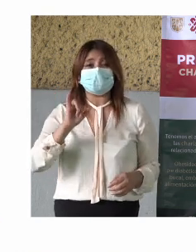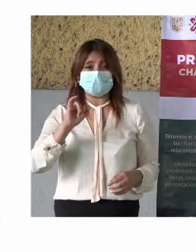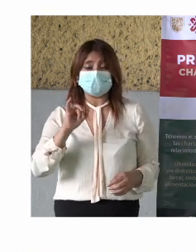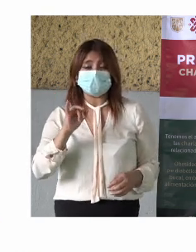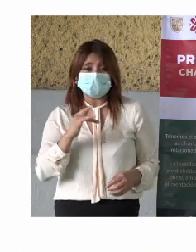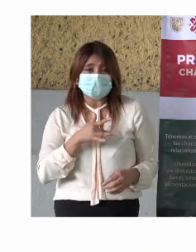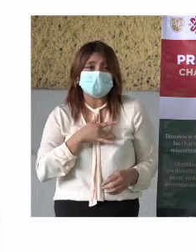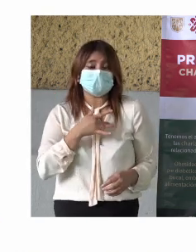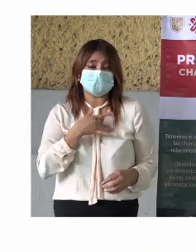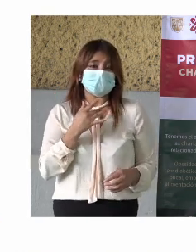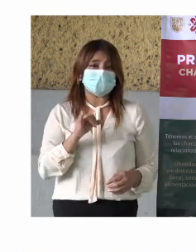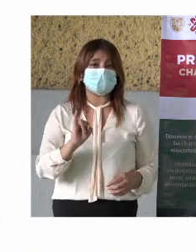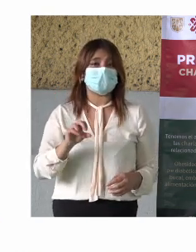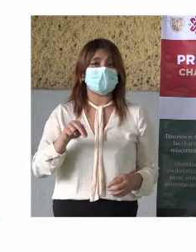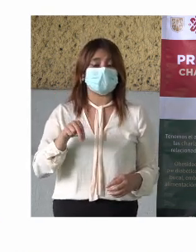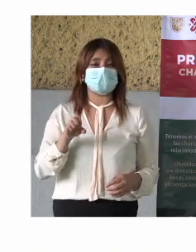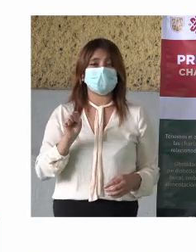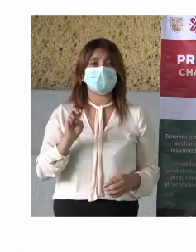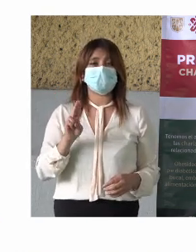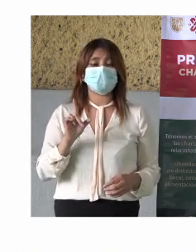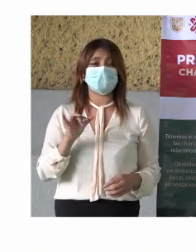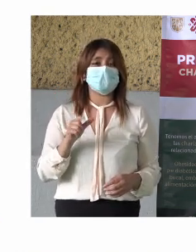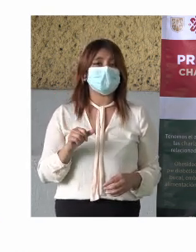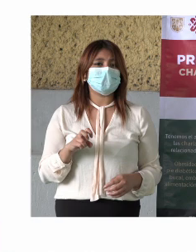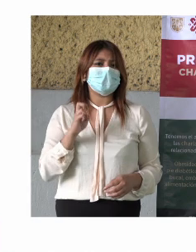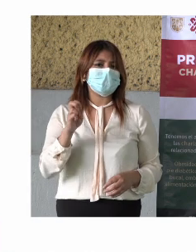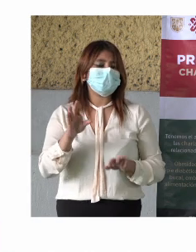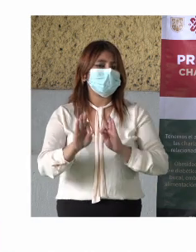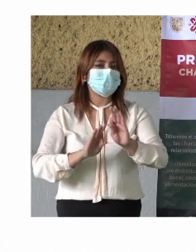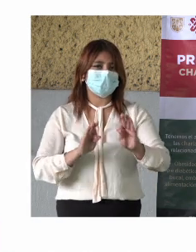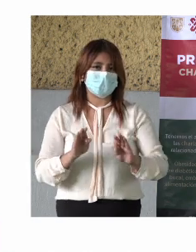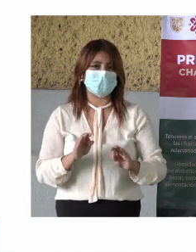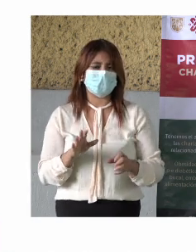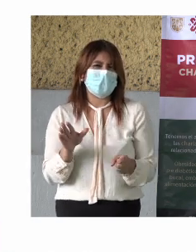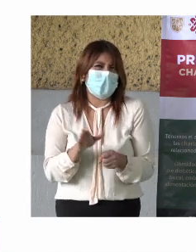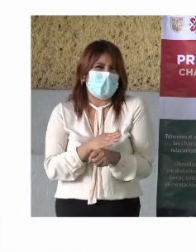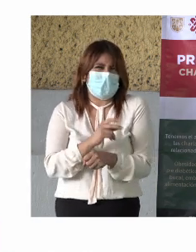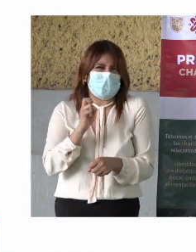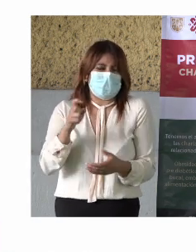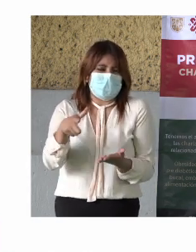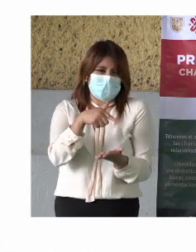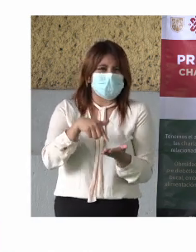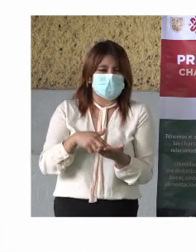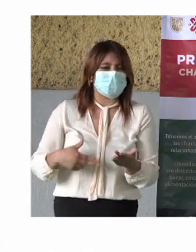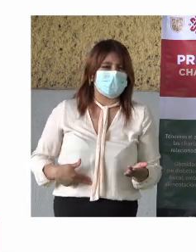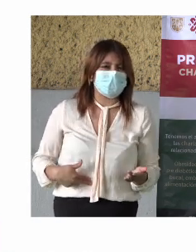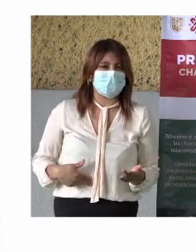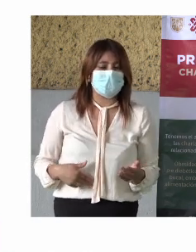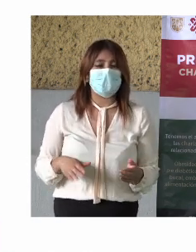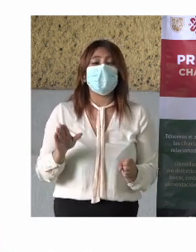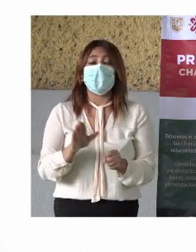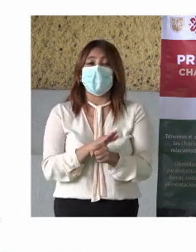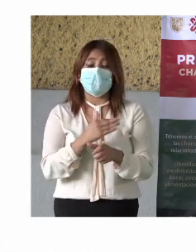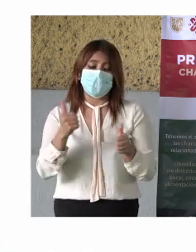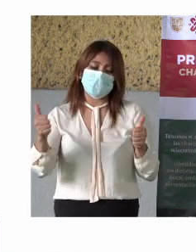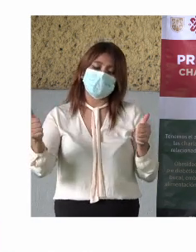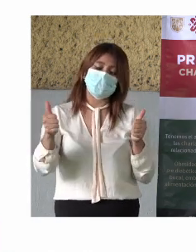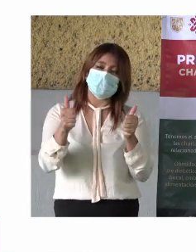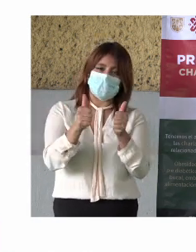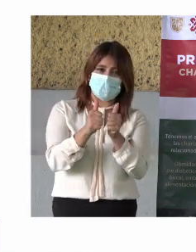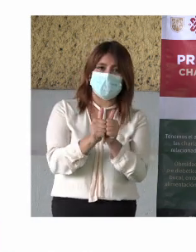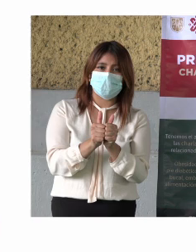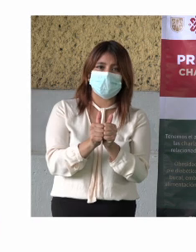Y es justamente ahí donde está trabajando. Ahora, ¿por qué en el hígado? Pues bueno, porque la metformina, junto con nuestra propia